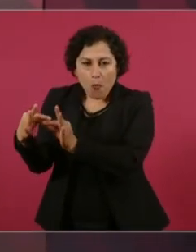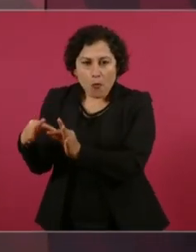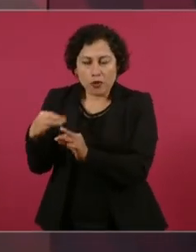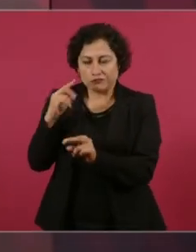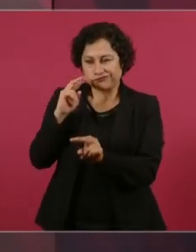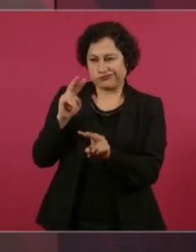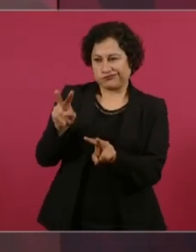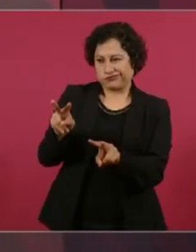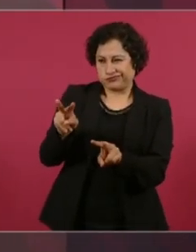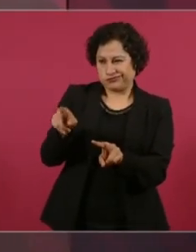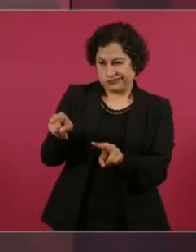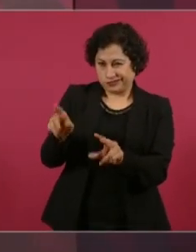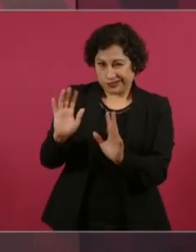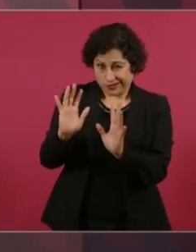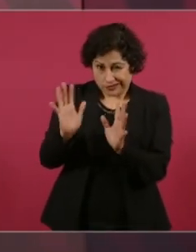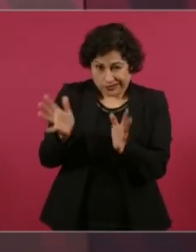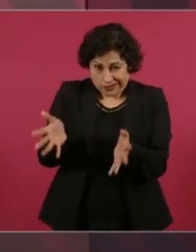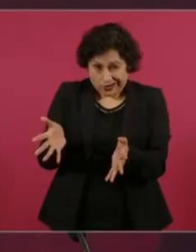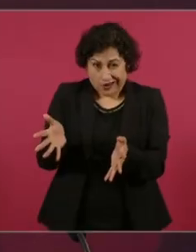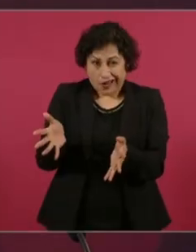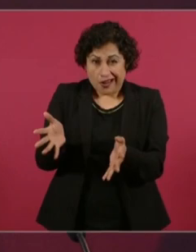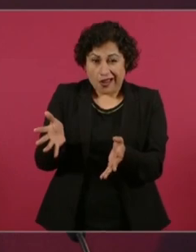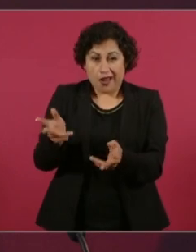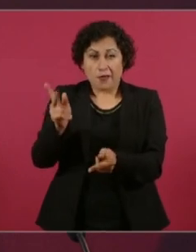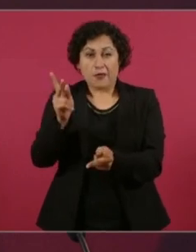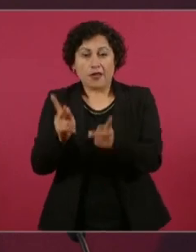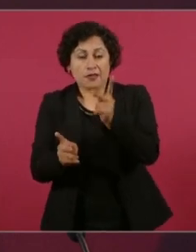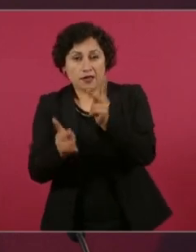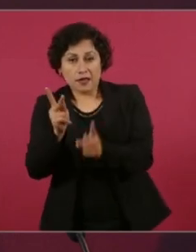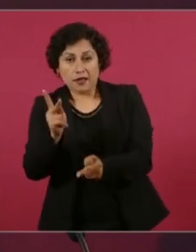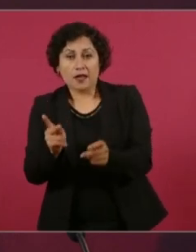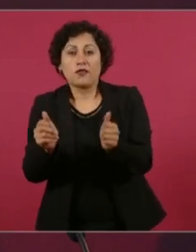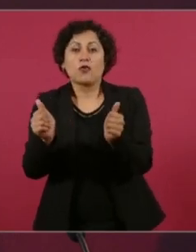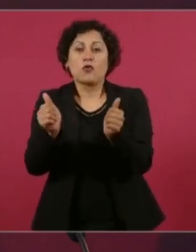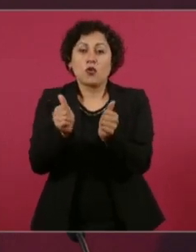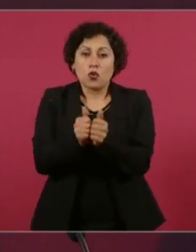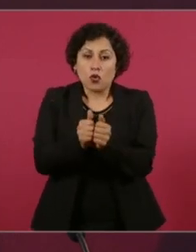que ya habían hablado, que ya había consultado con